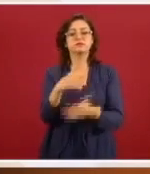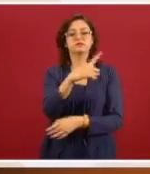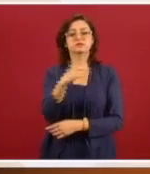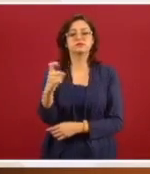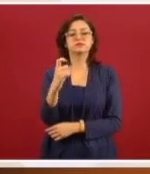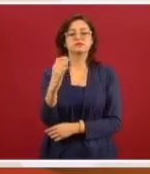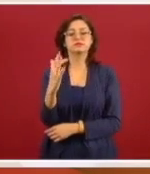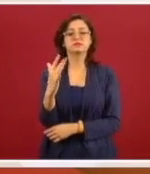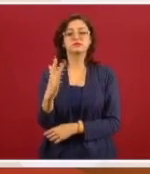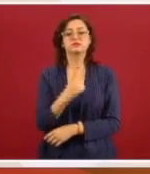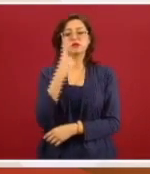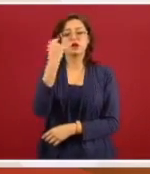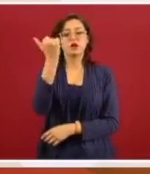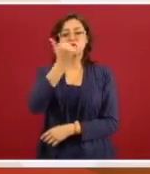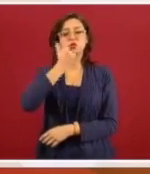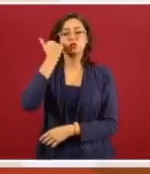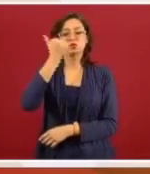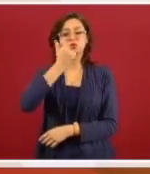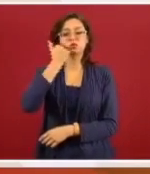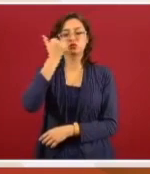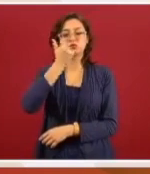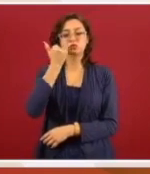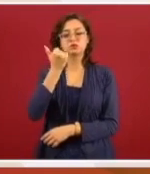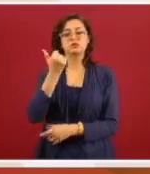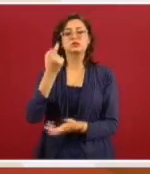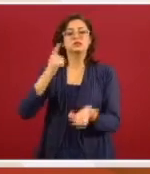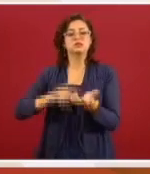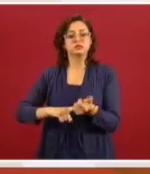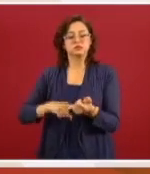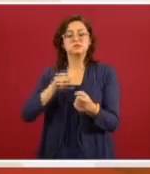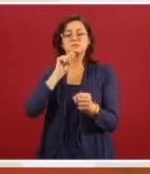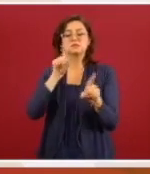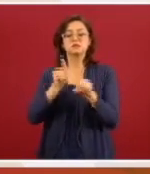15,151 alumnos y están laborando